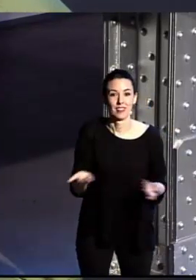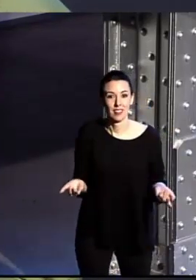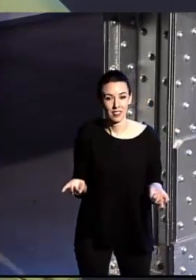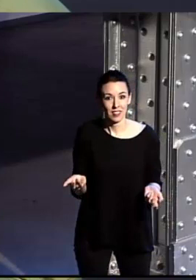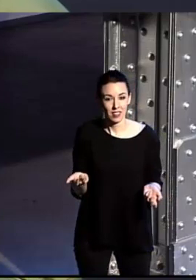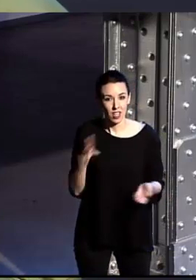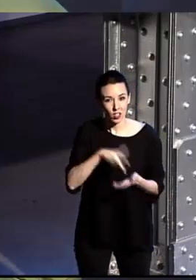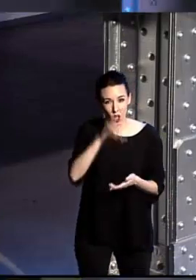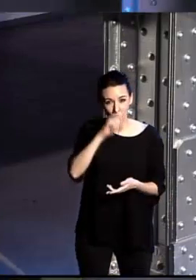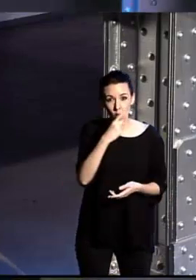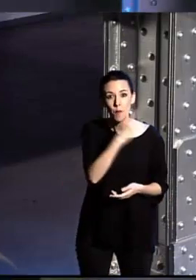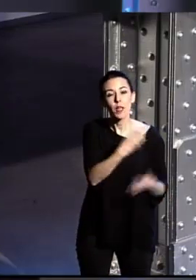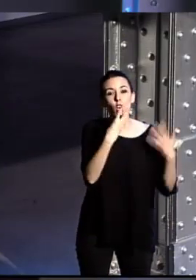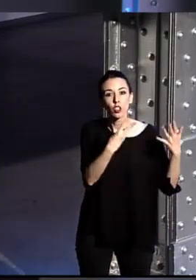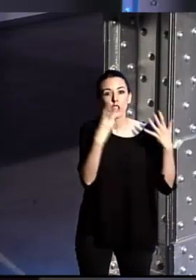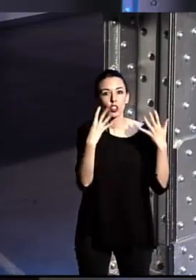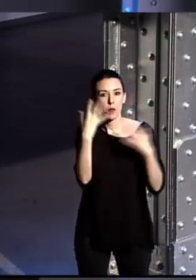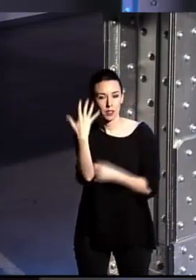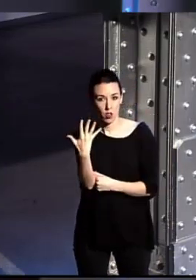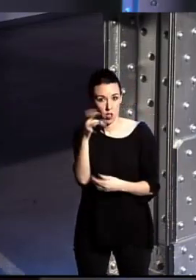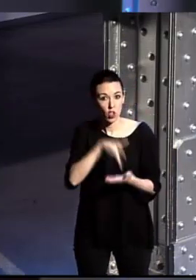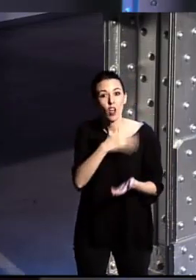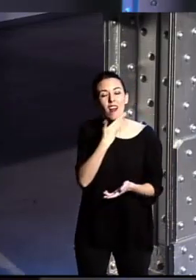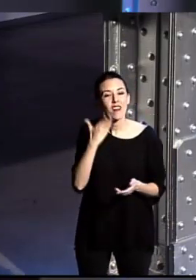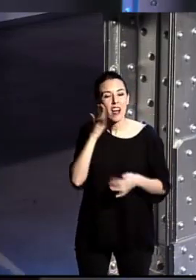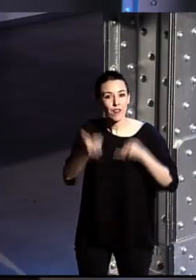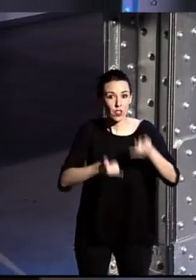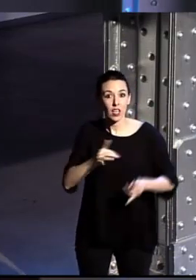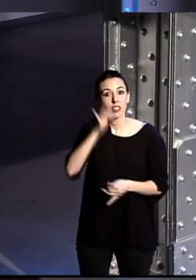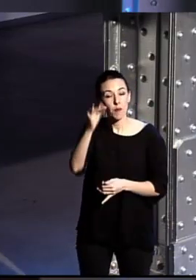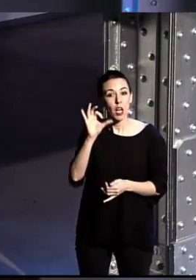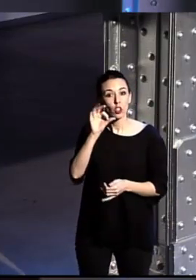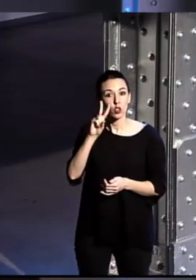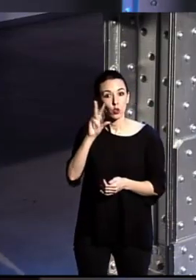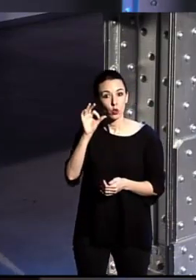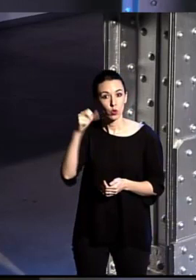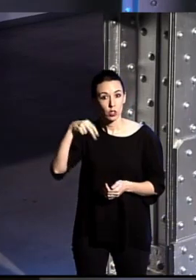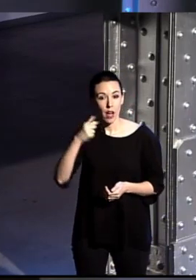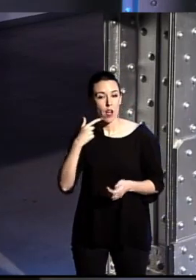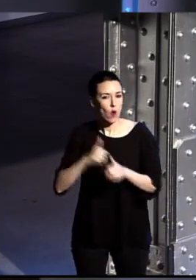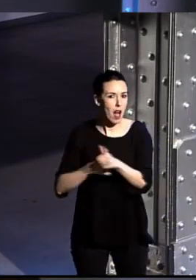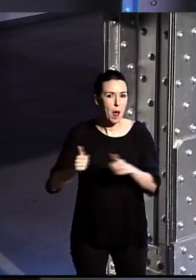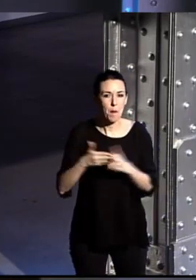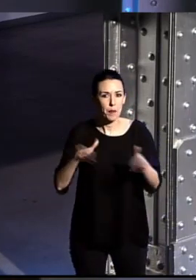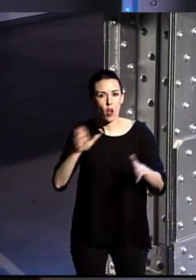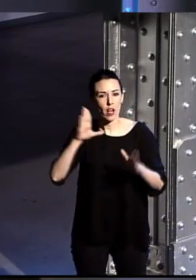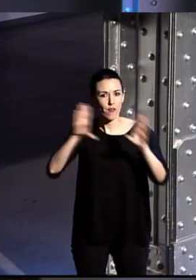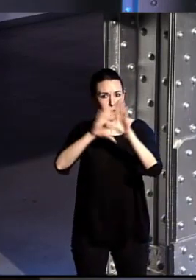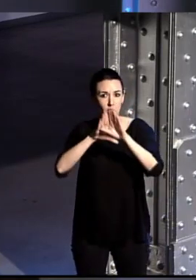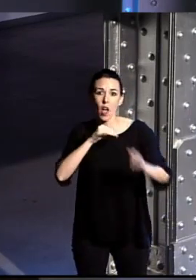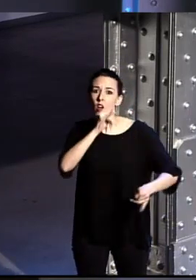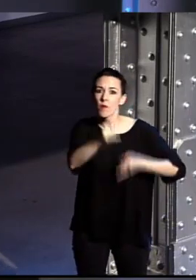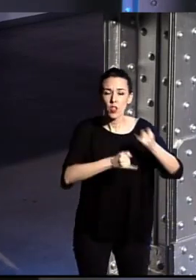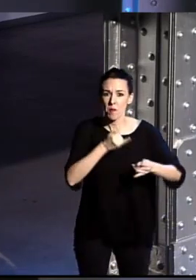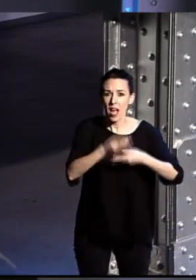Entonces, 1895 esto. 1895 la cara de bicicleta. De ahí que Susanna Anzoy, una pionera del feminismo, dijese que la bicicleta había hecho por